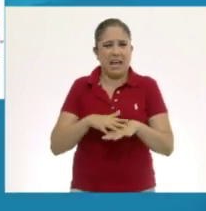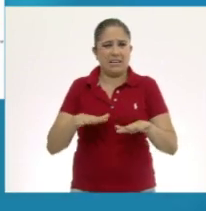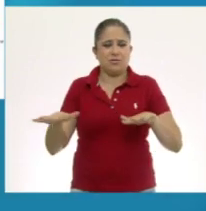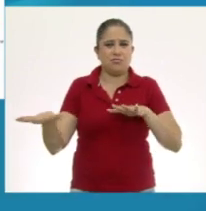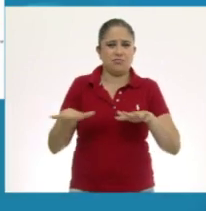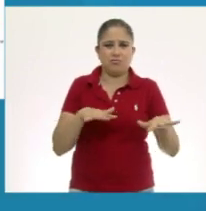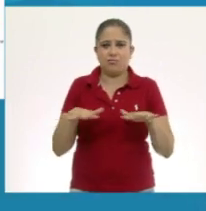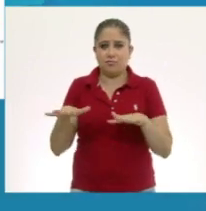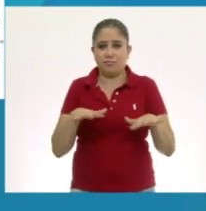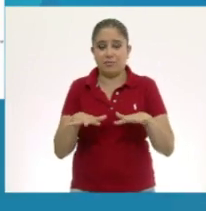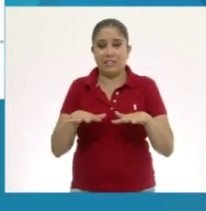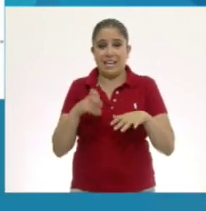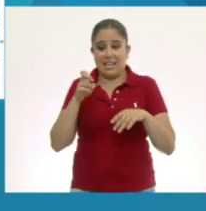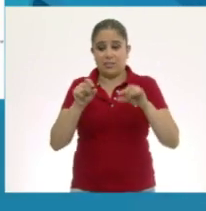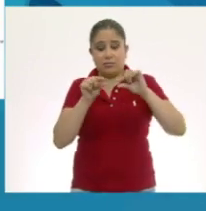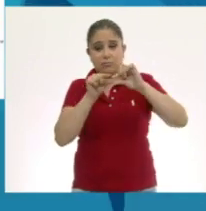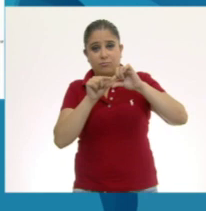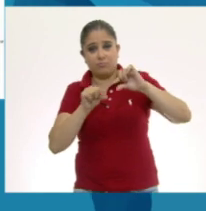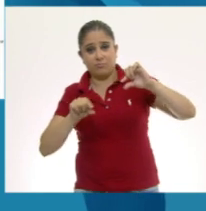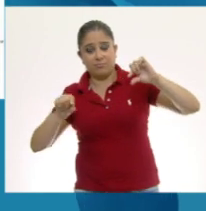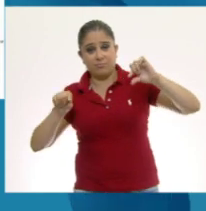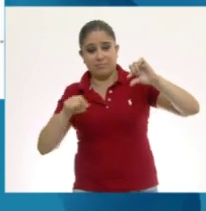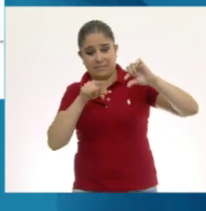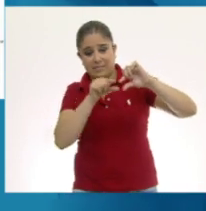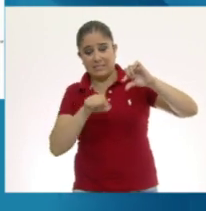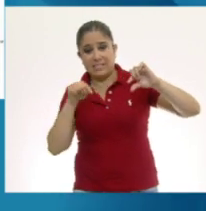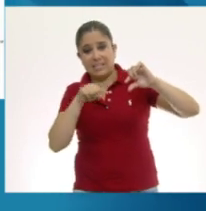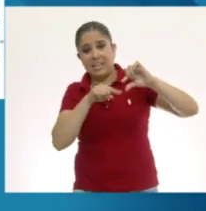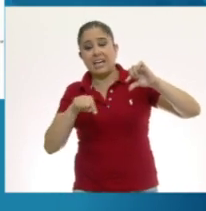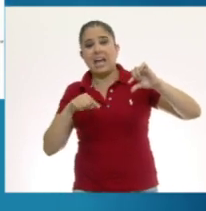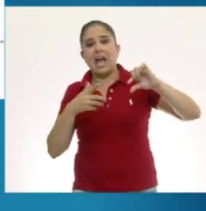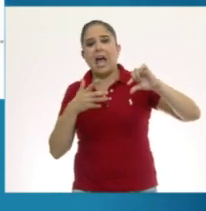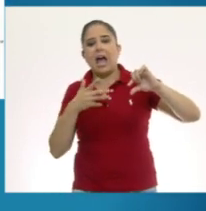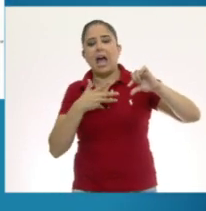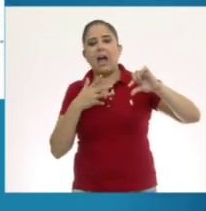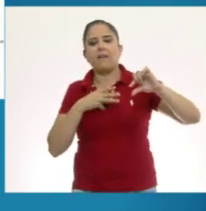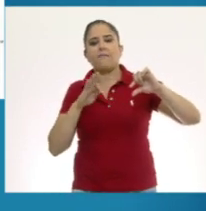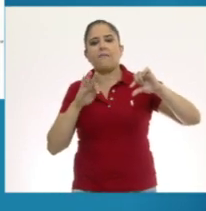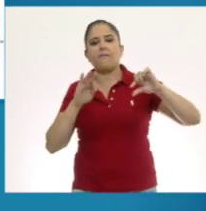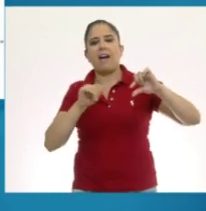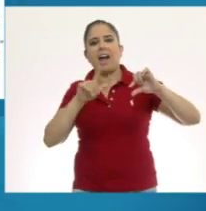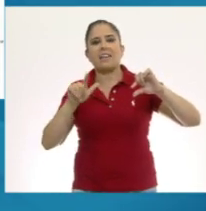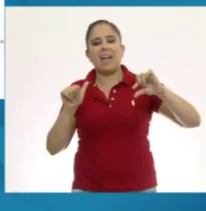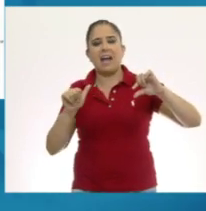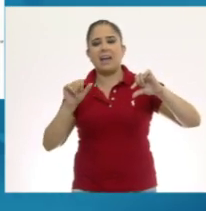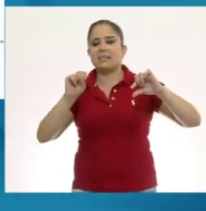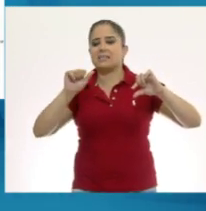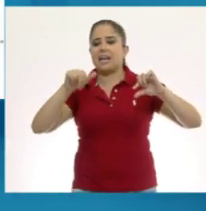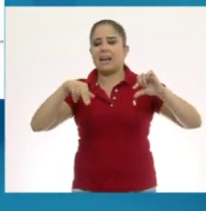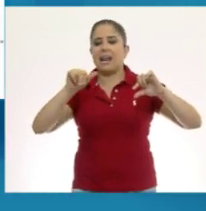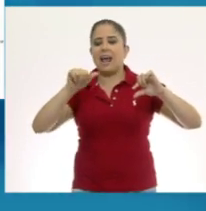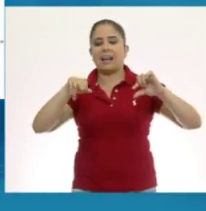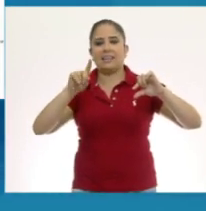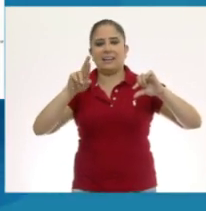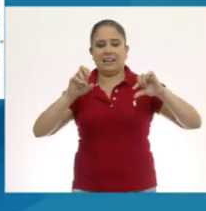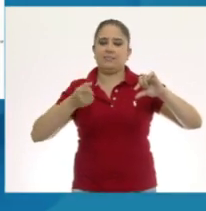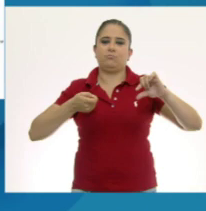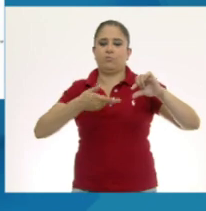Porque justo ahí tenemos una falla que se llama Falla de San Andrés y